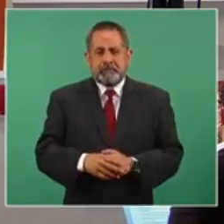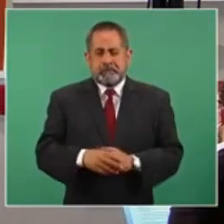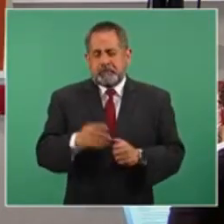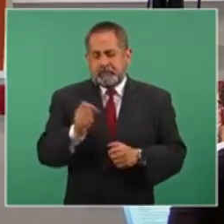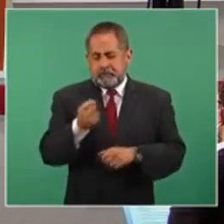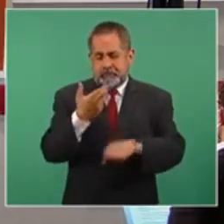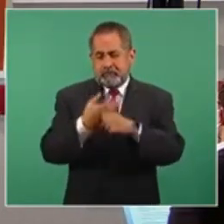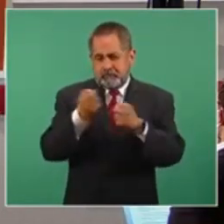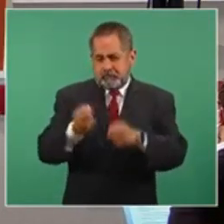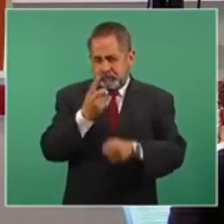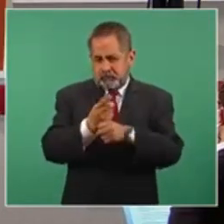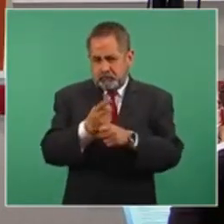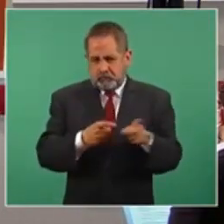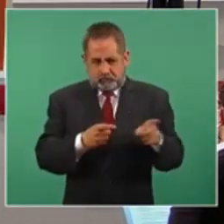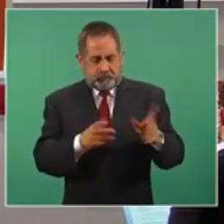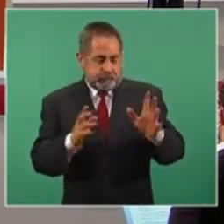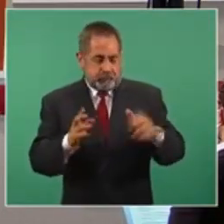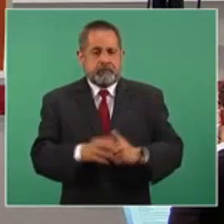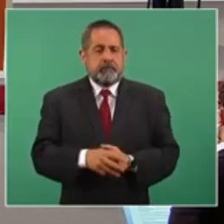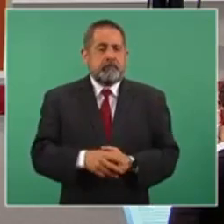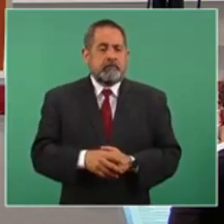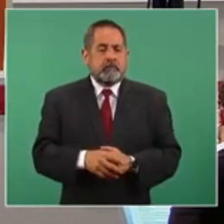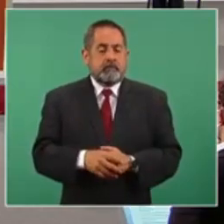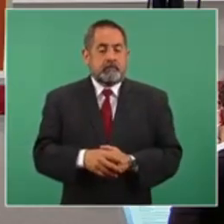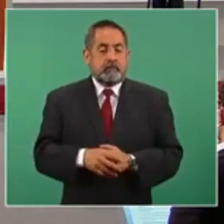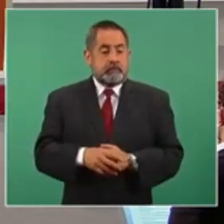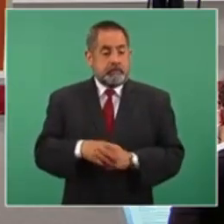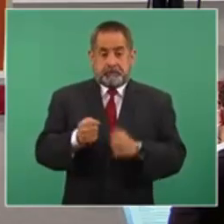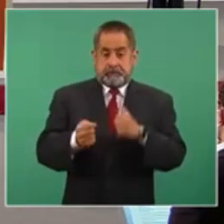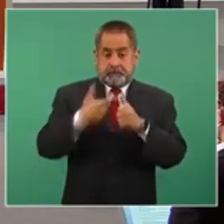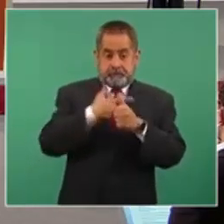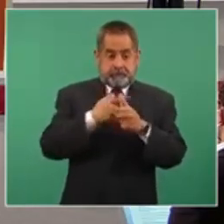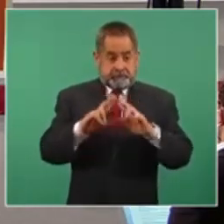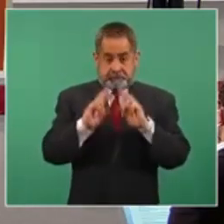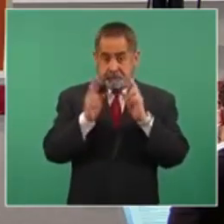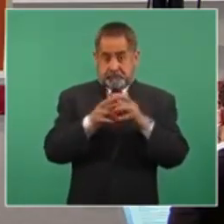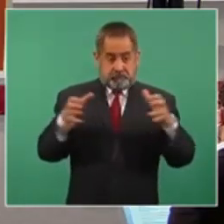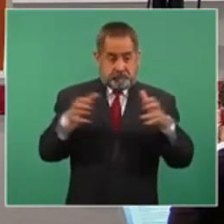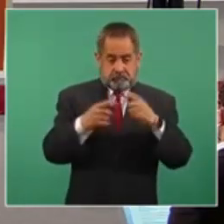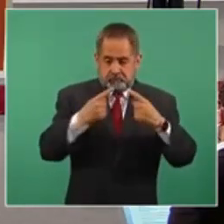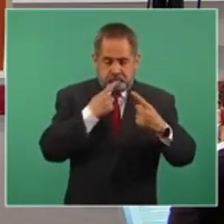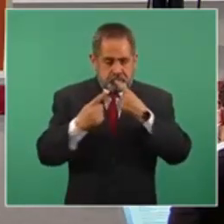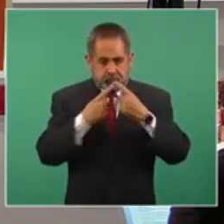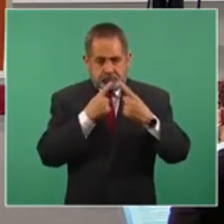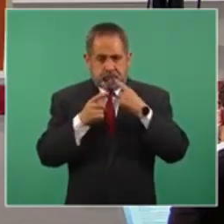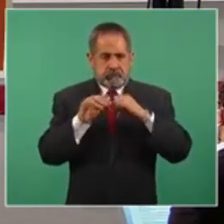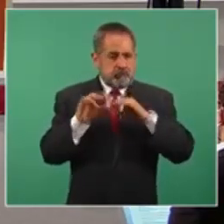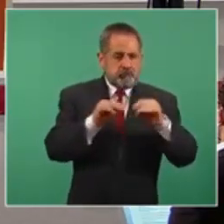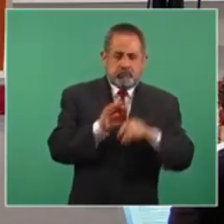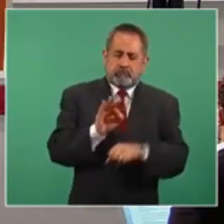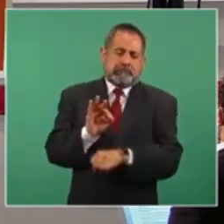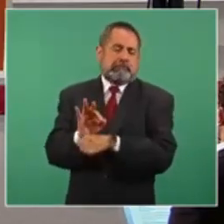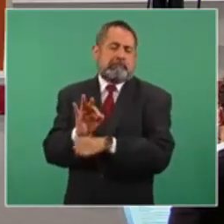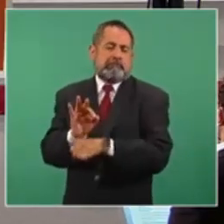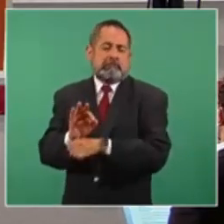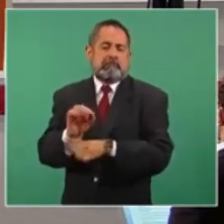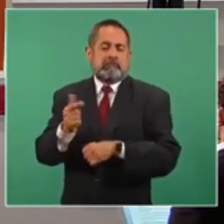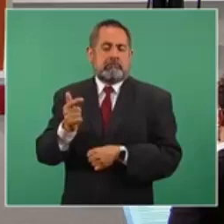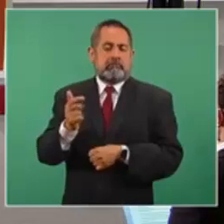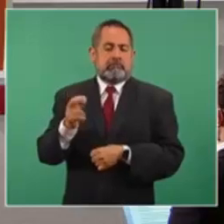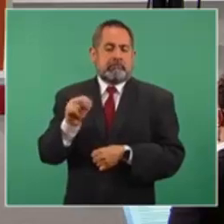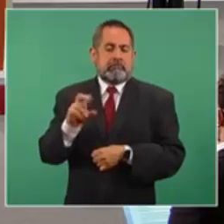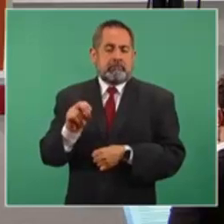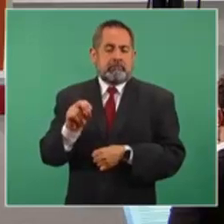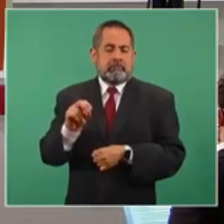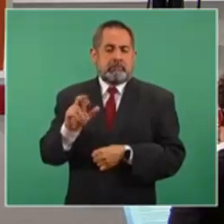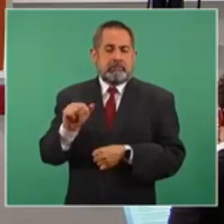Seguridad Pública. Entonces, en la primera sesión que se discutió el asunto para cubrir a Genaro García Luna y a Felipe